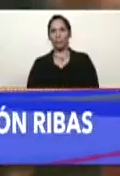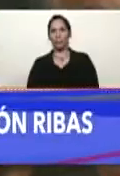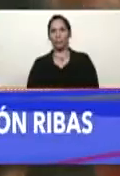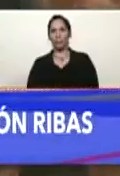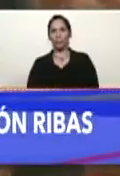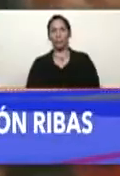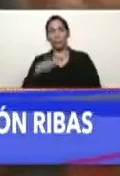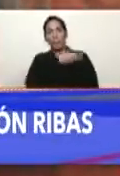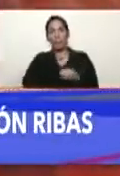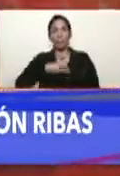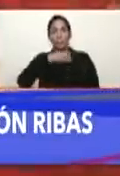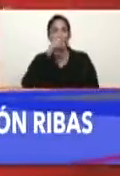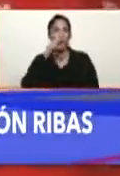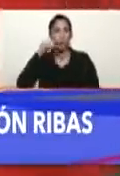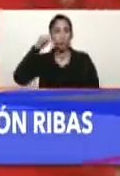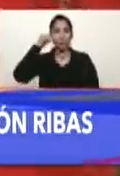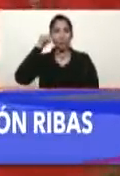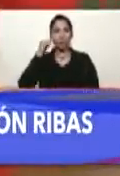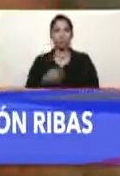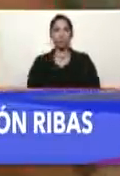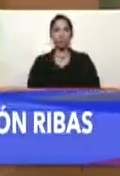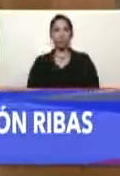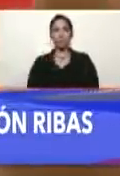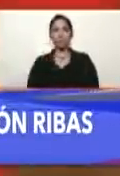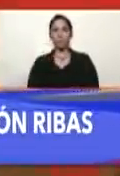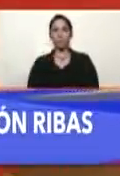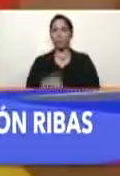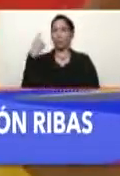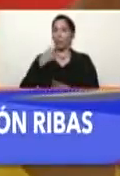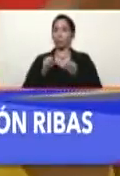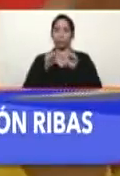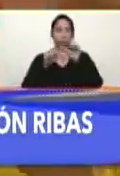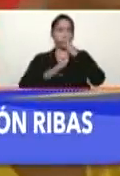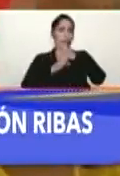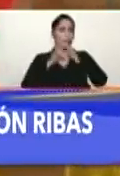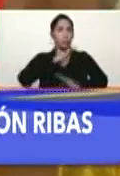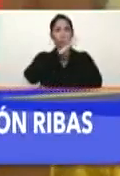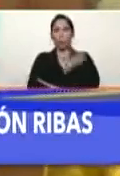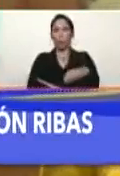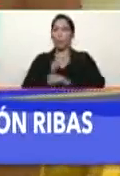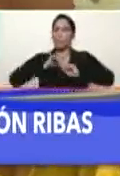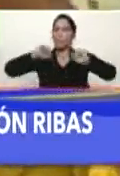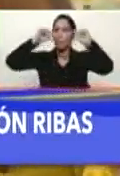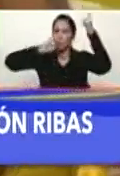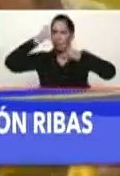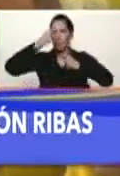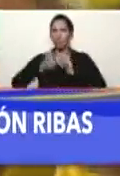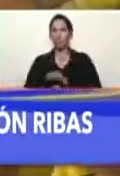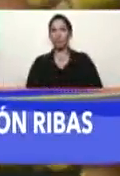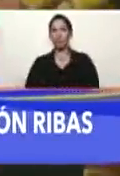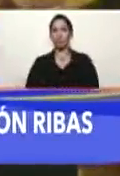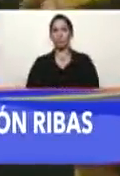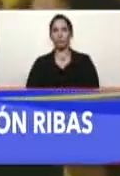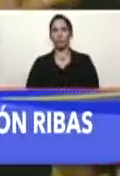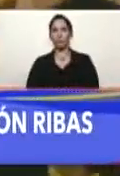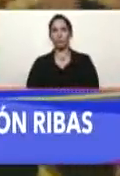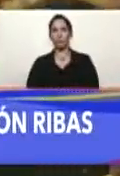La misión Rivas debe seguir fortaleciendo. ¡Que viva Chávez! ¡Que viva!